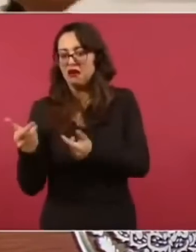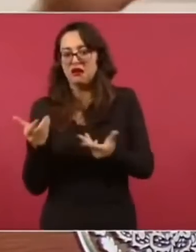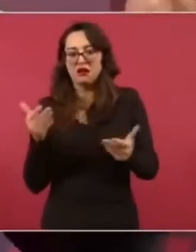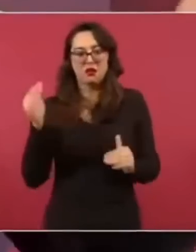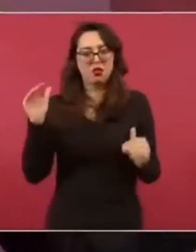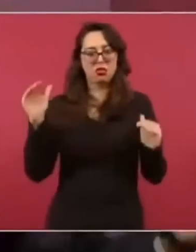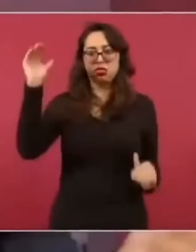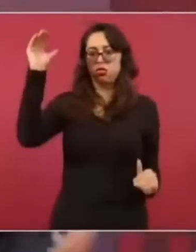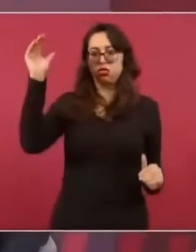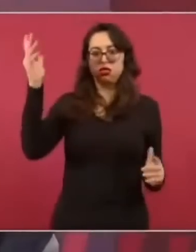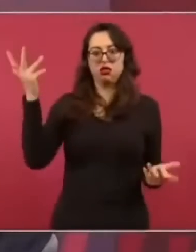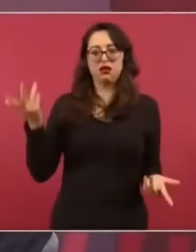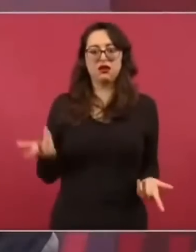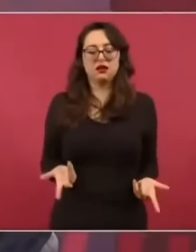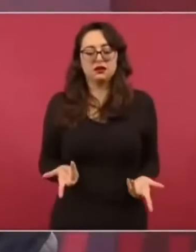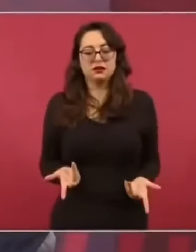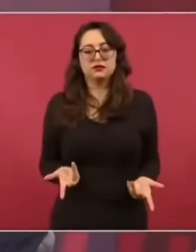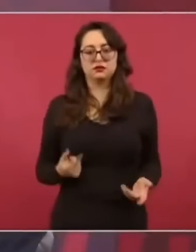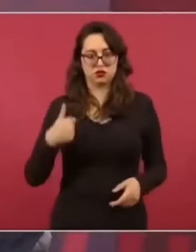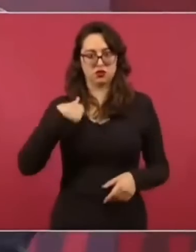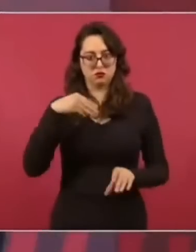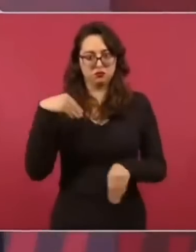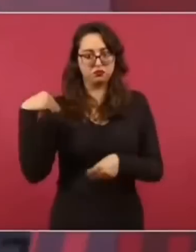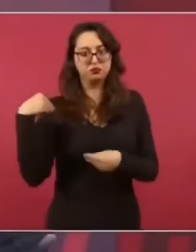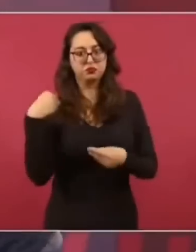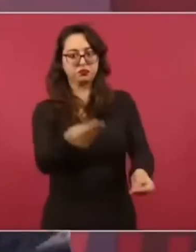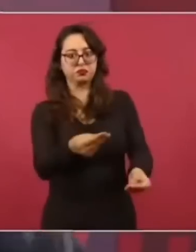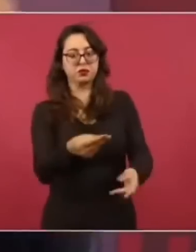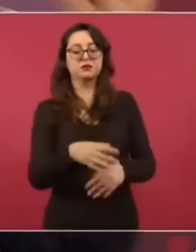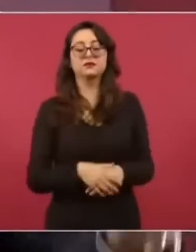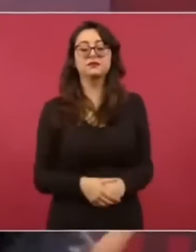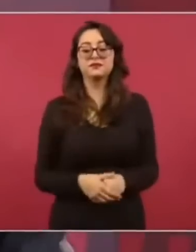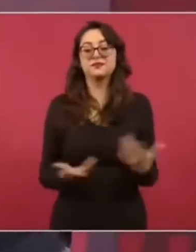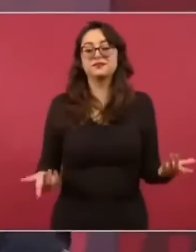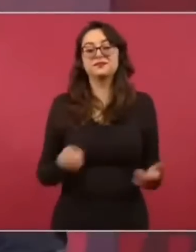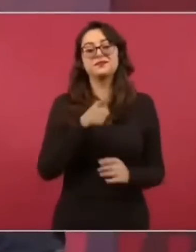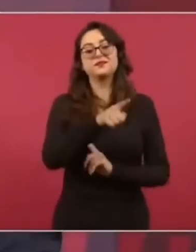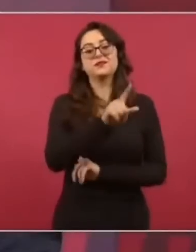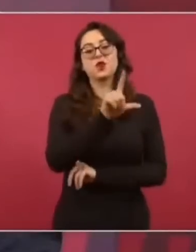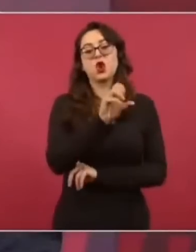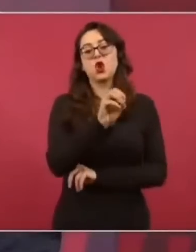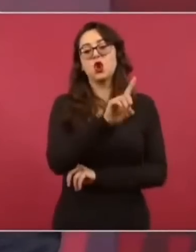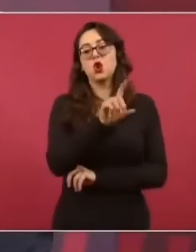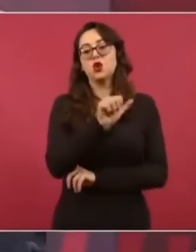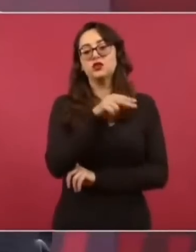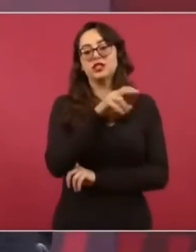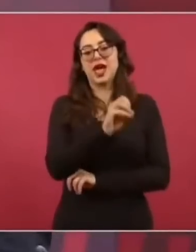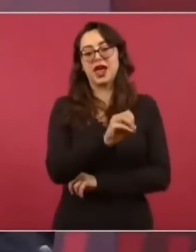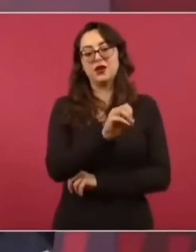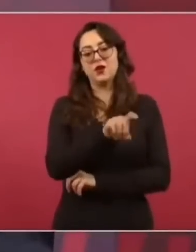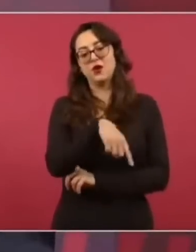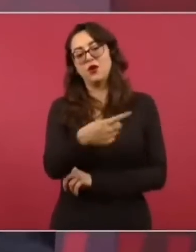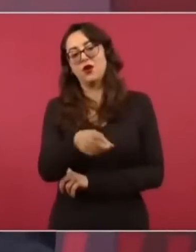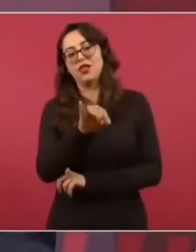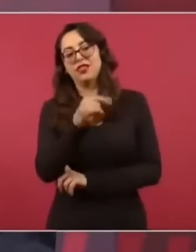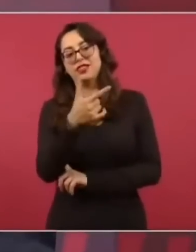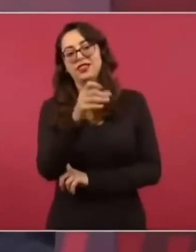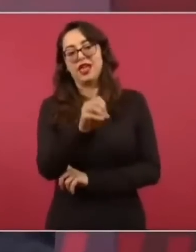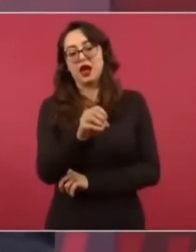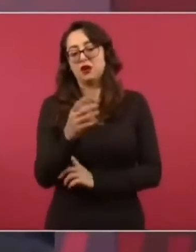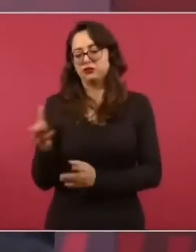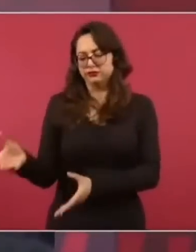Pues Lozano, gracias. Con Diego. ¿Ustedes creen que se hizo algo?